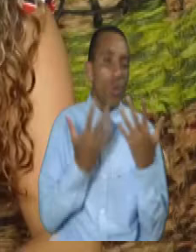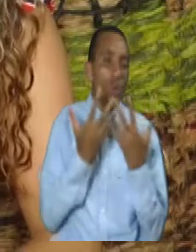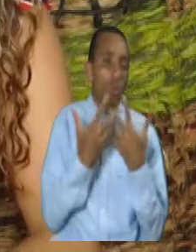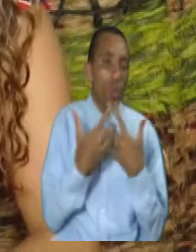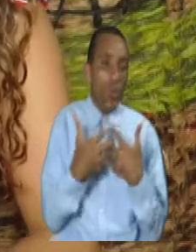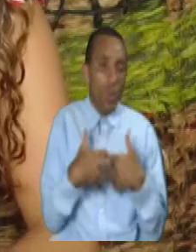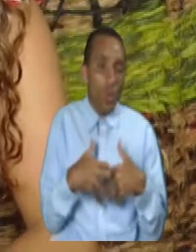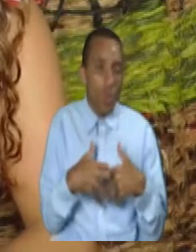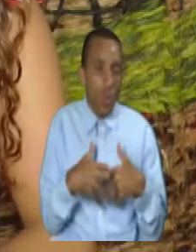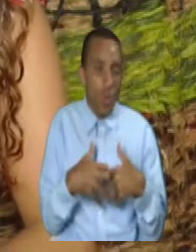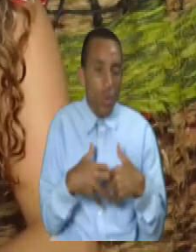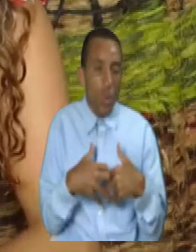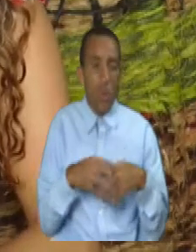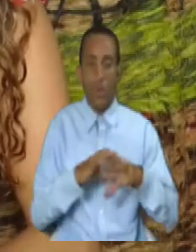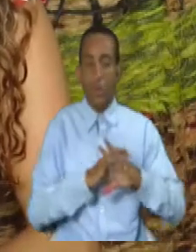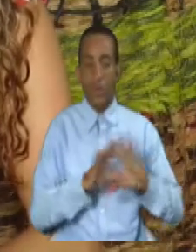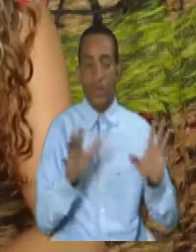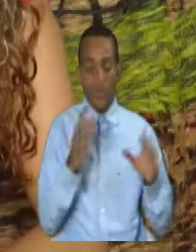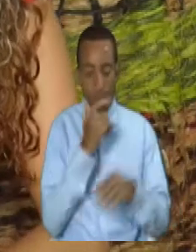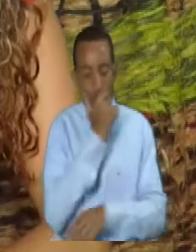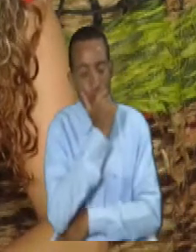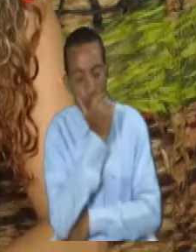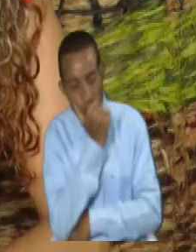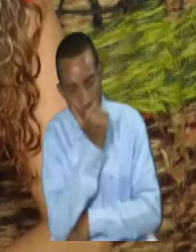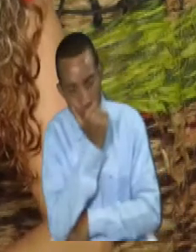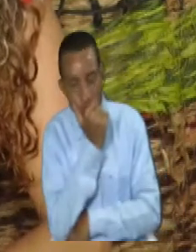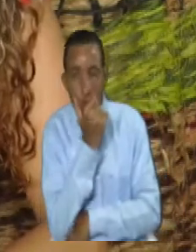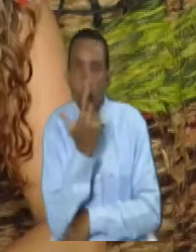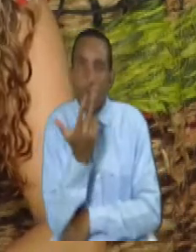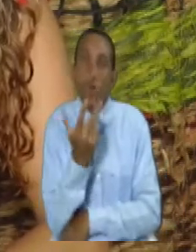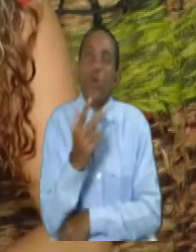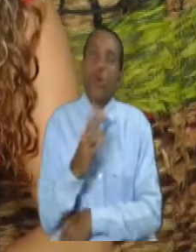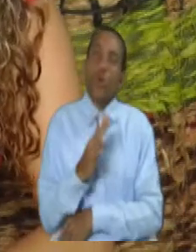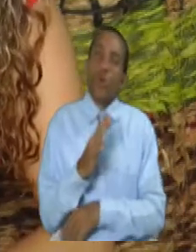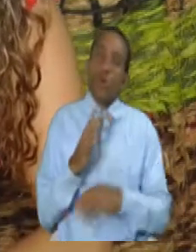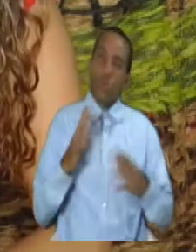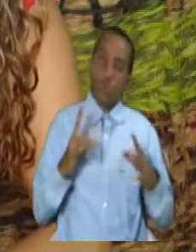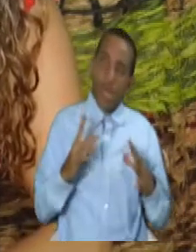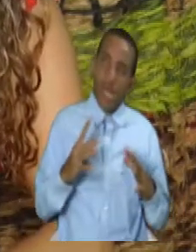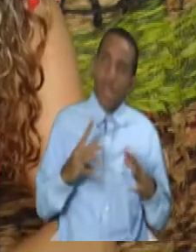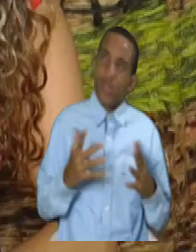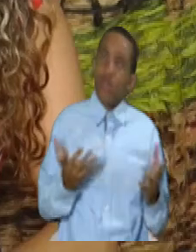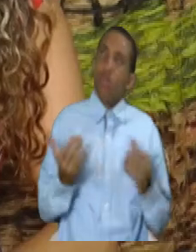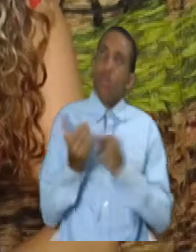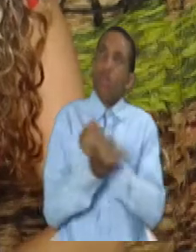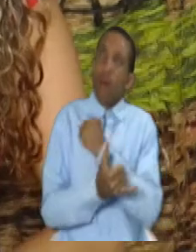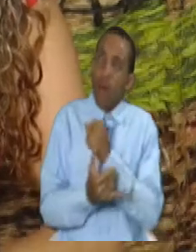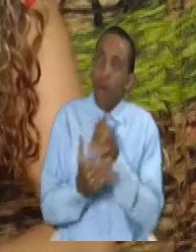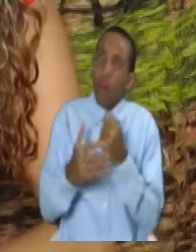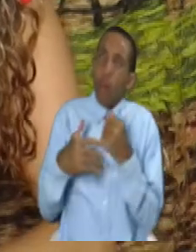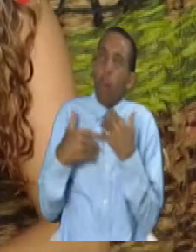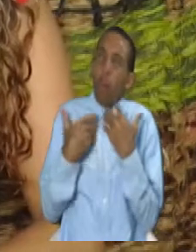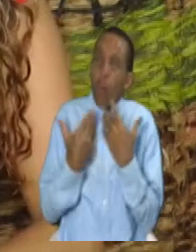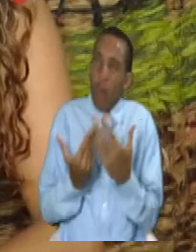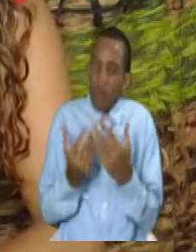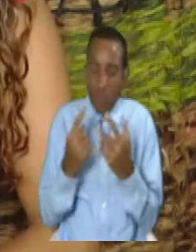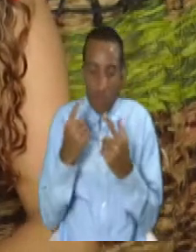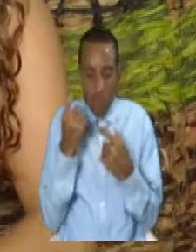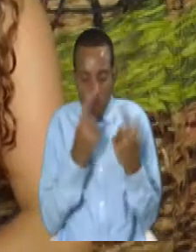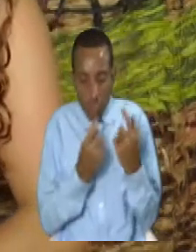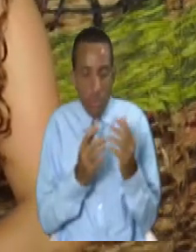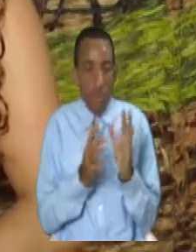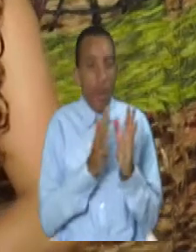puerto petrolero de planificar todas sus vacaciones. Cuéntenos un poco acerca de cuáles son estos planes que estamos